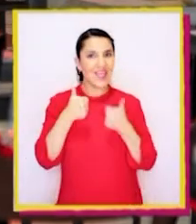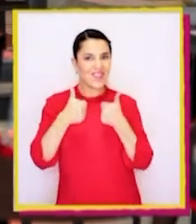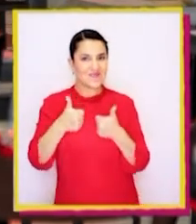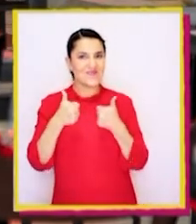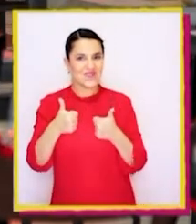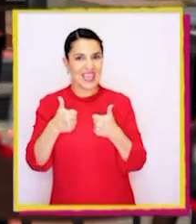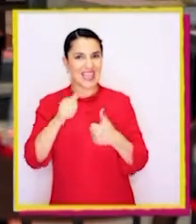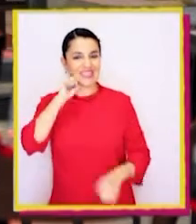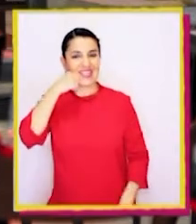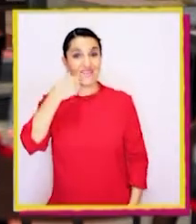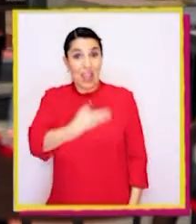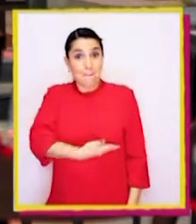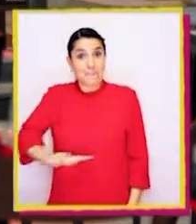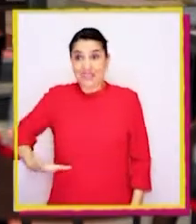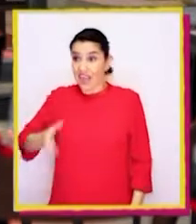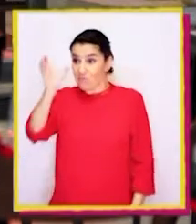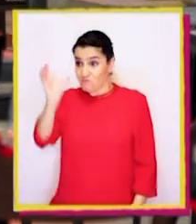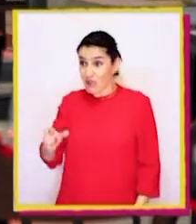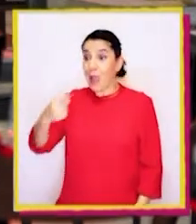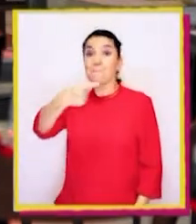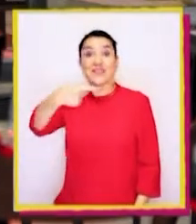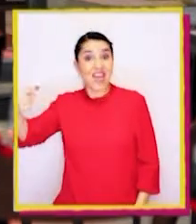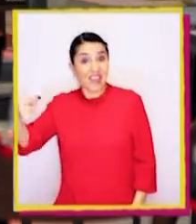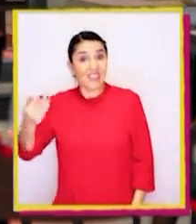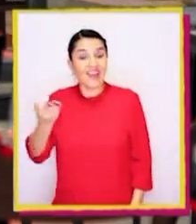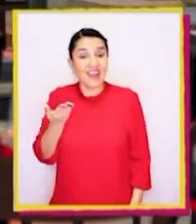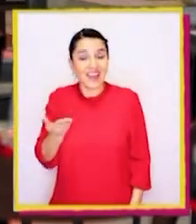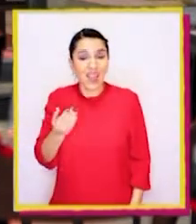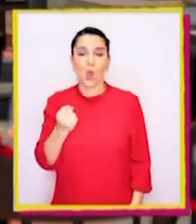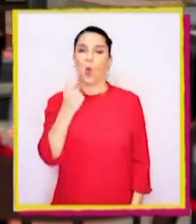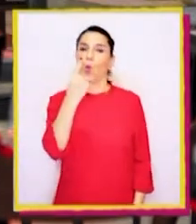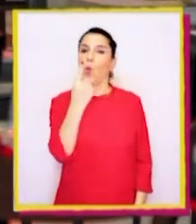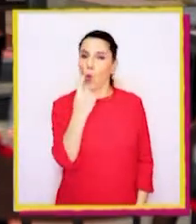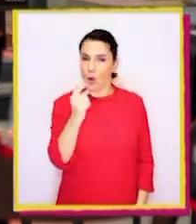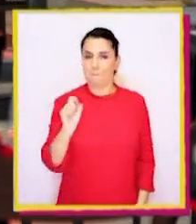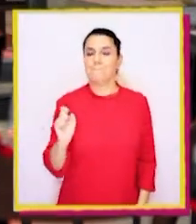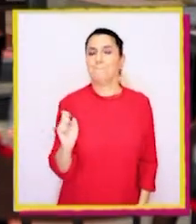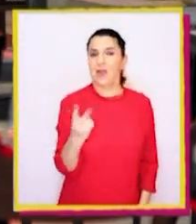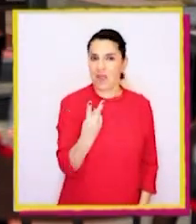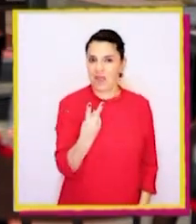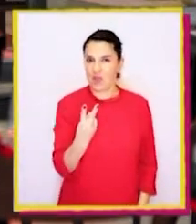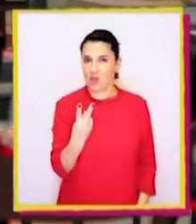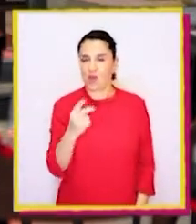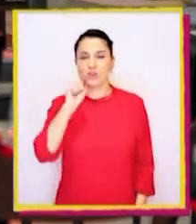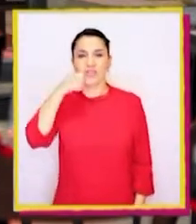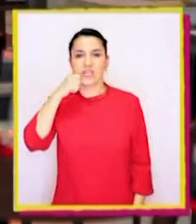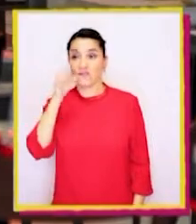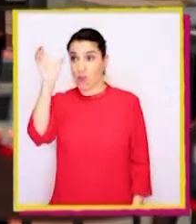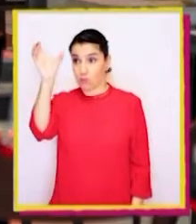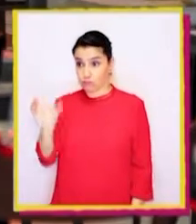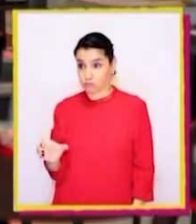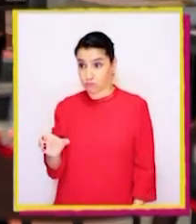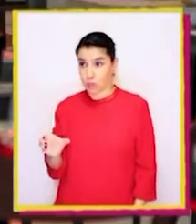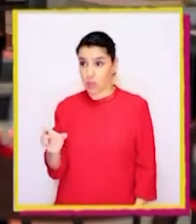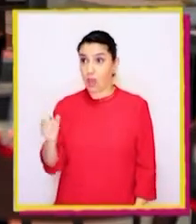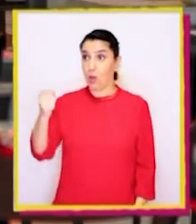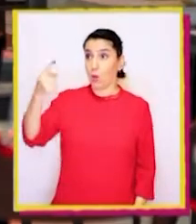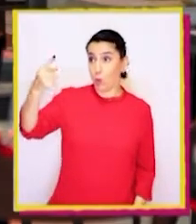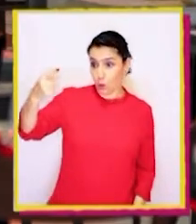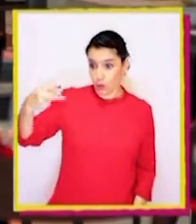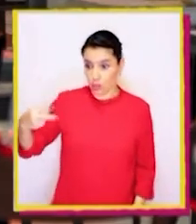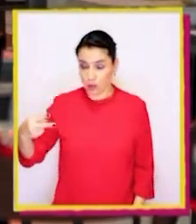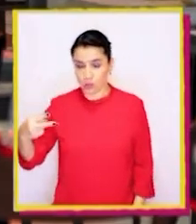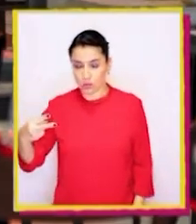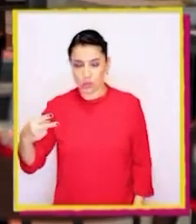¡Muy bien! Sería la mitad del jugo, ¿cierto? Porque un medio quiere decir que el jugo se divide en dos partes,